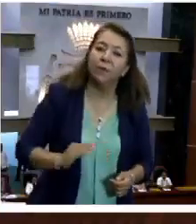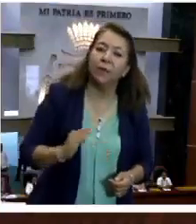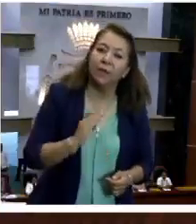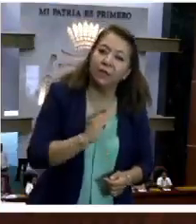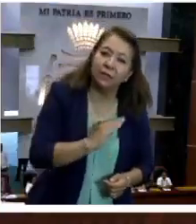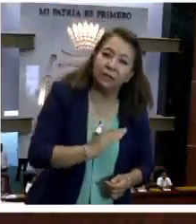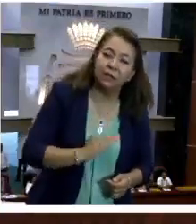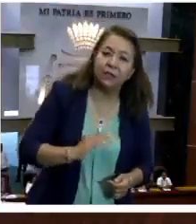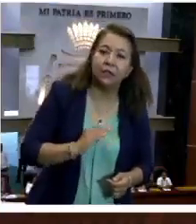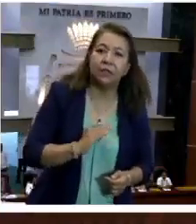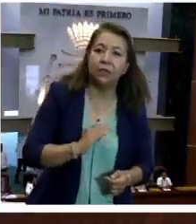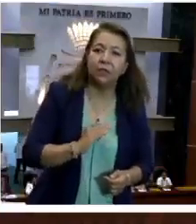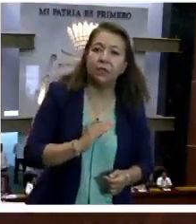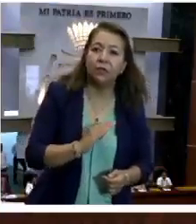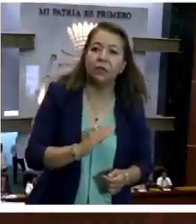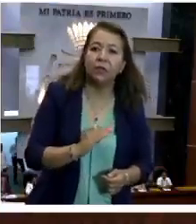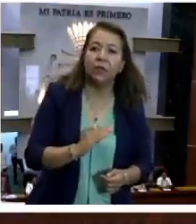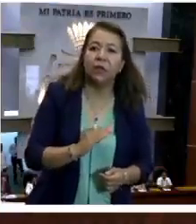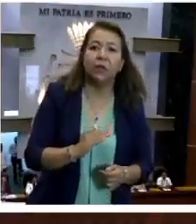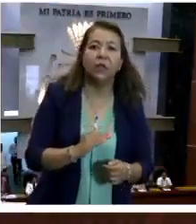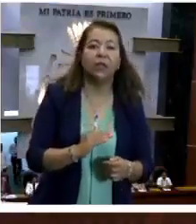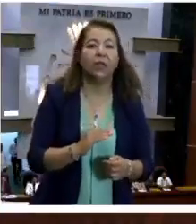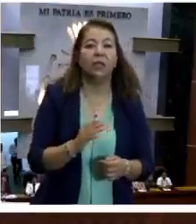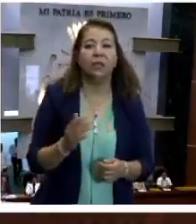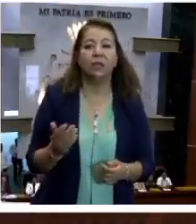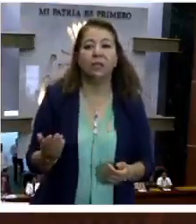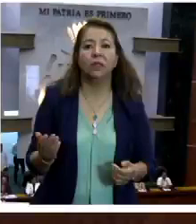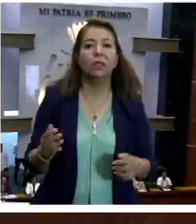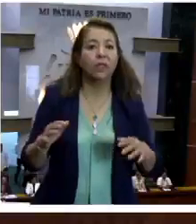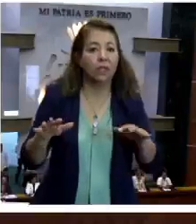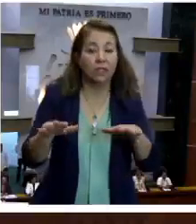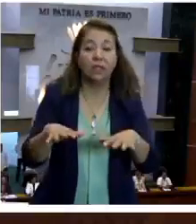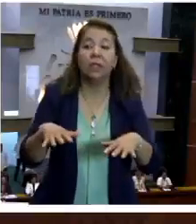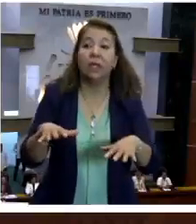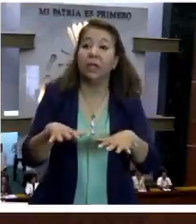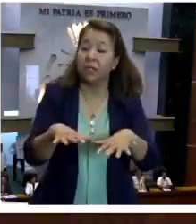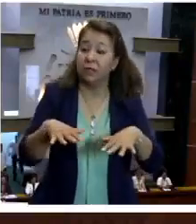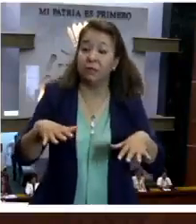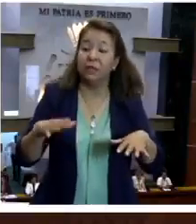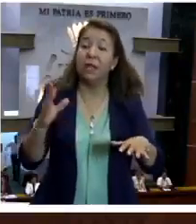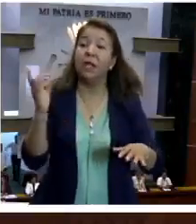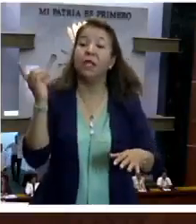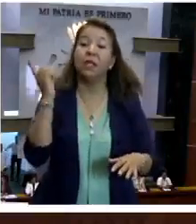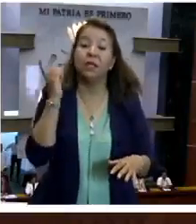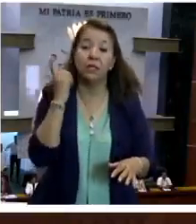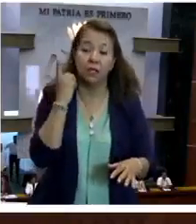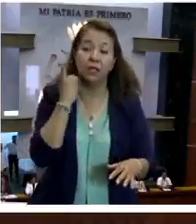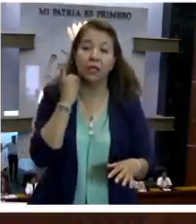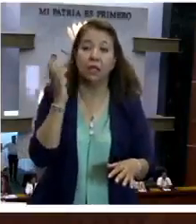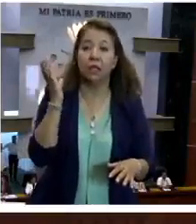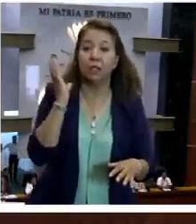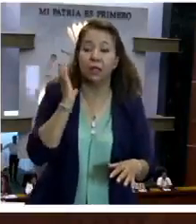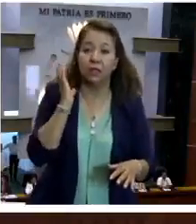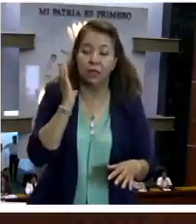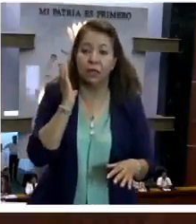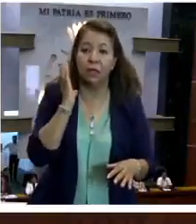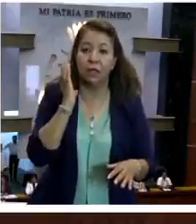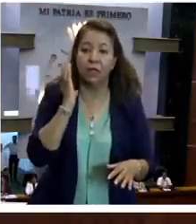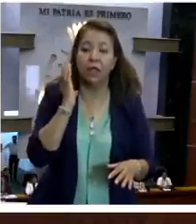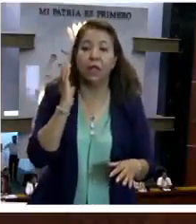también a los integrantes del Congreso del Estado de Guerrero por